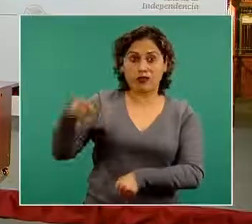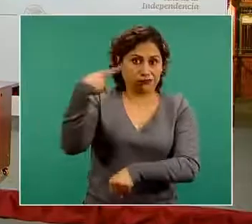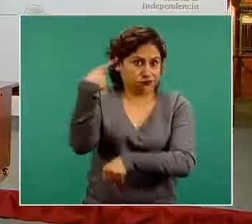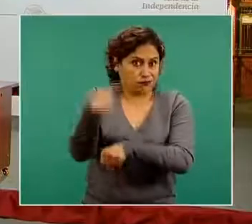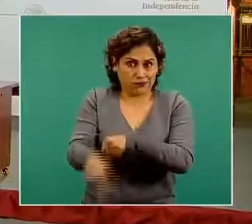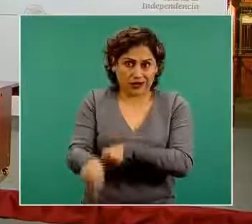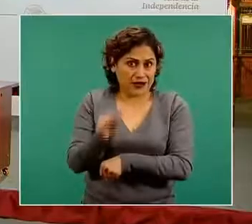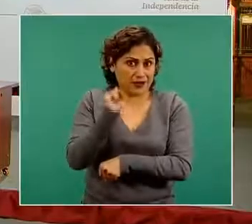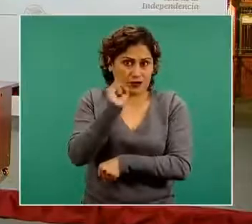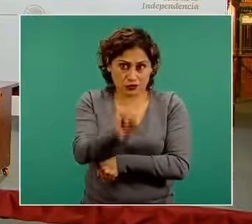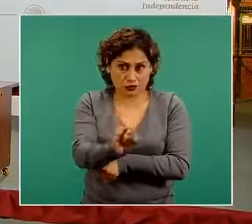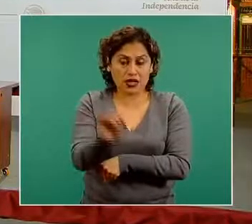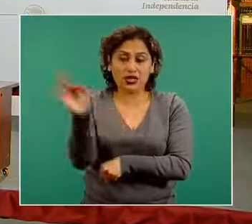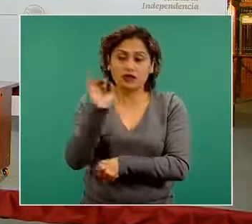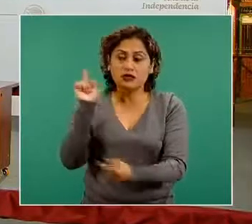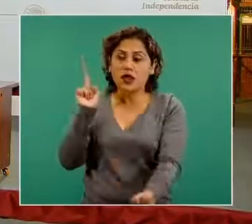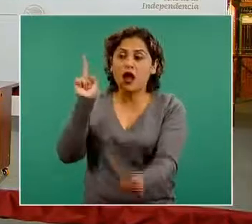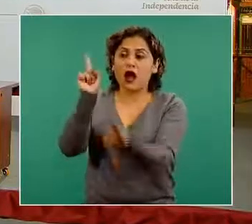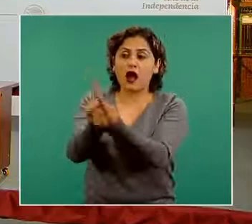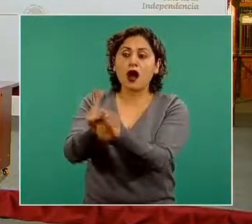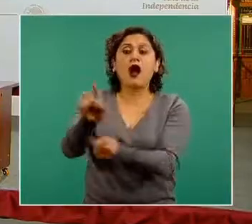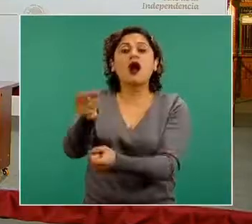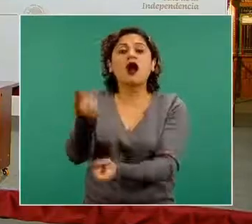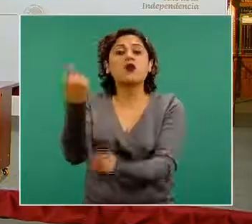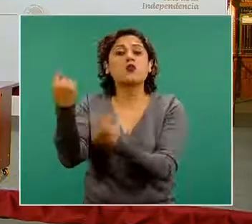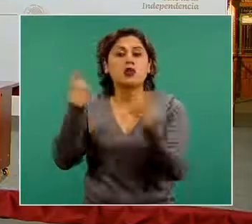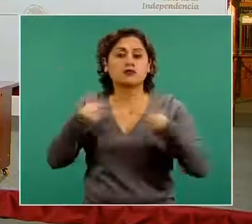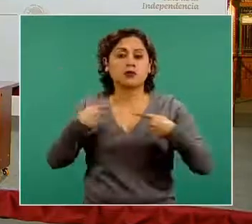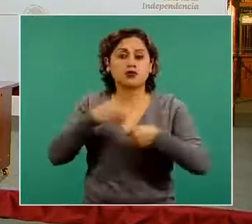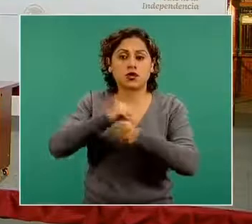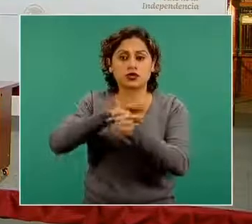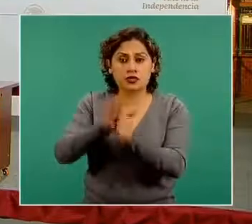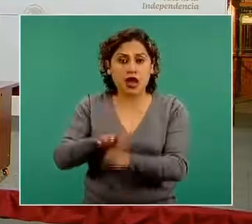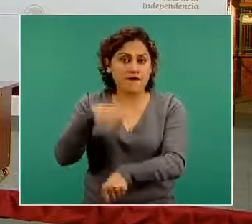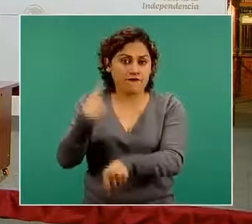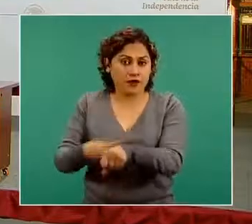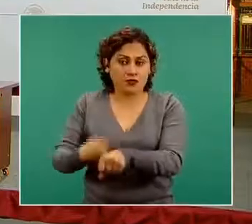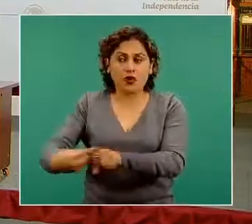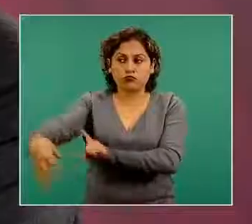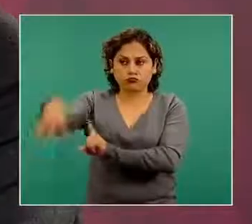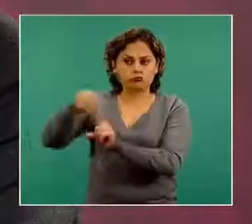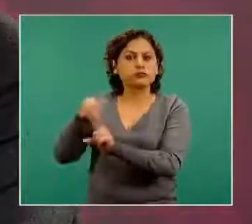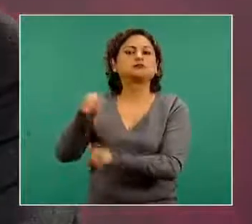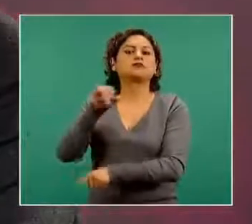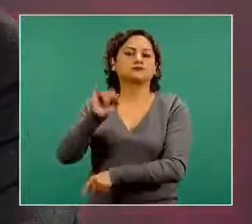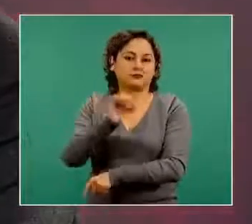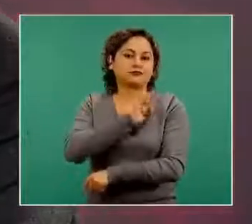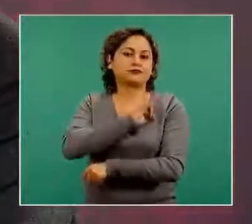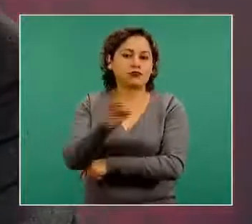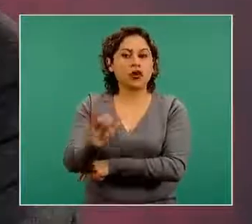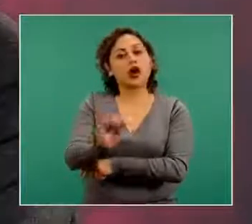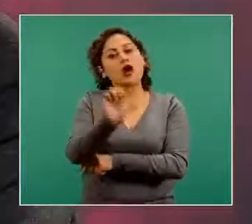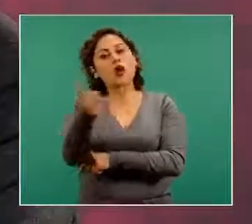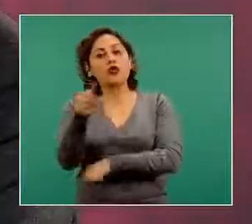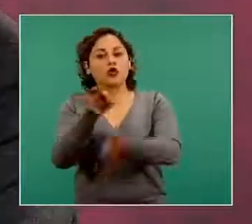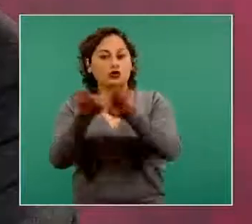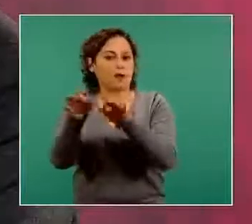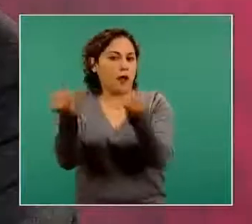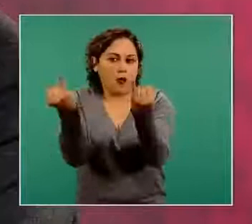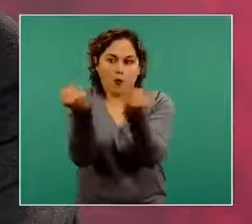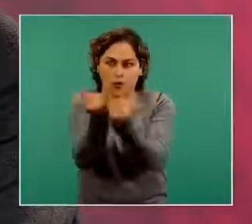que podrían ser portadoras del virus SARS-CoV-2, sí, definitivamente, al igual que múltiples otras